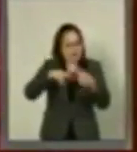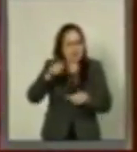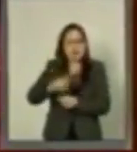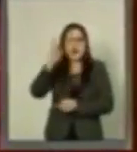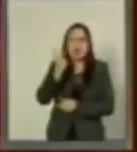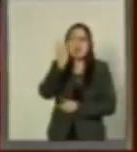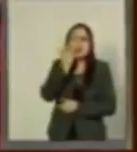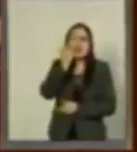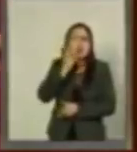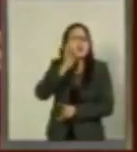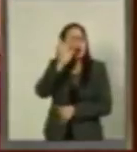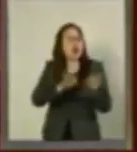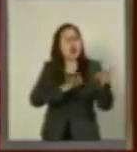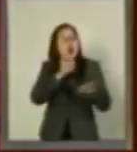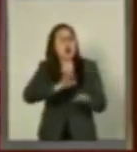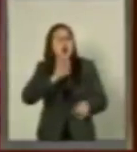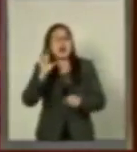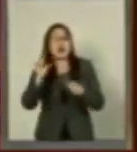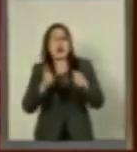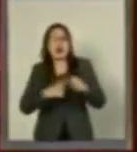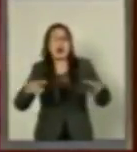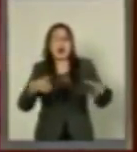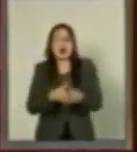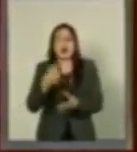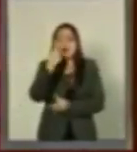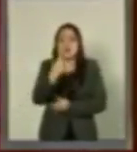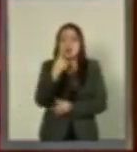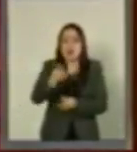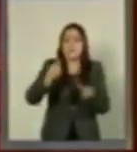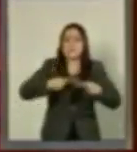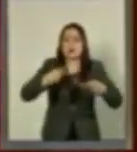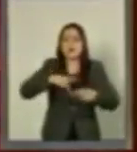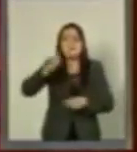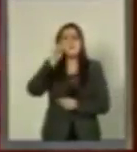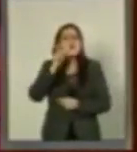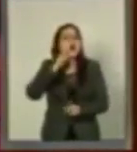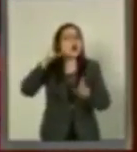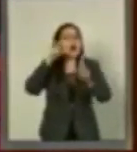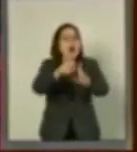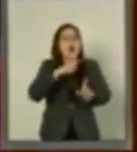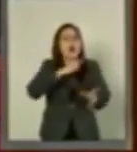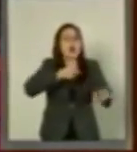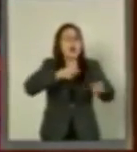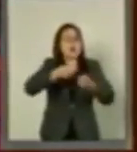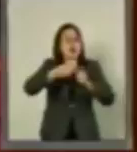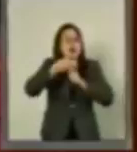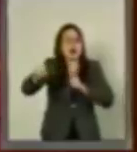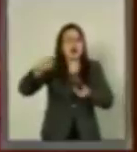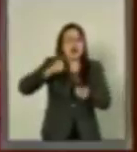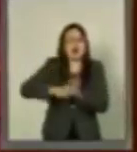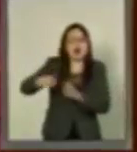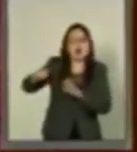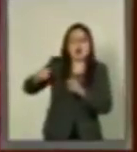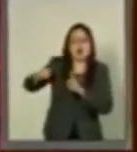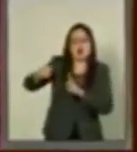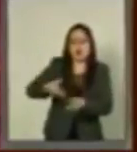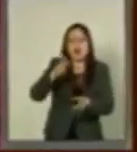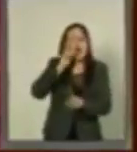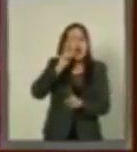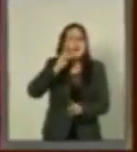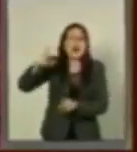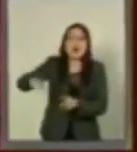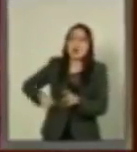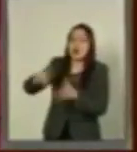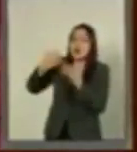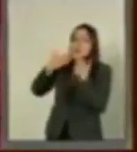a través de adulaciones pagadas a una sola activista que tiene el monopolio de la crítica o del aplauso a los